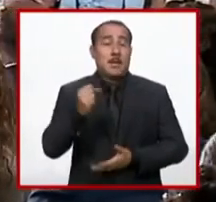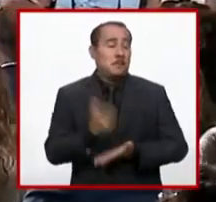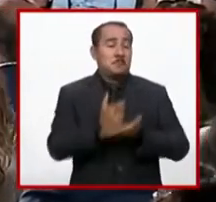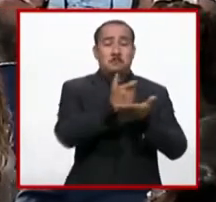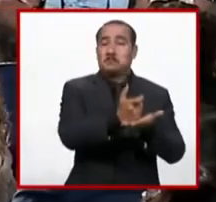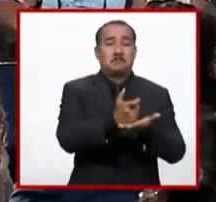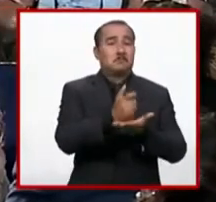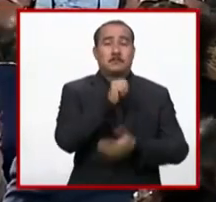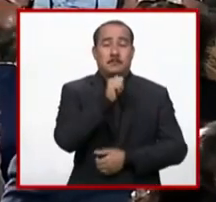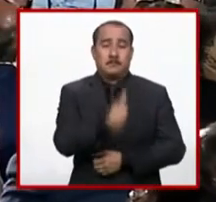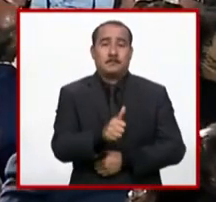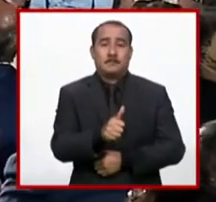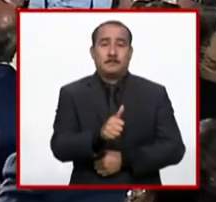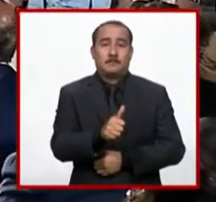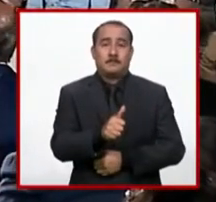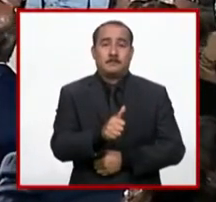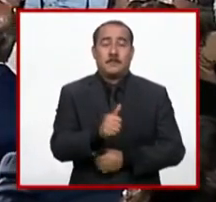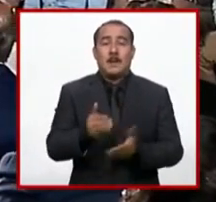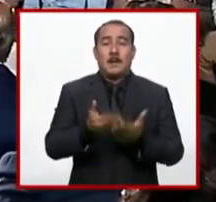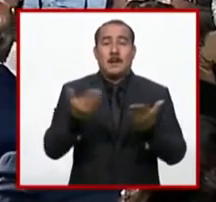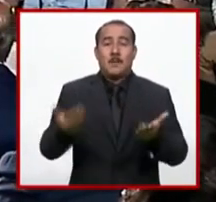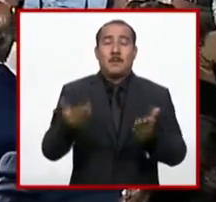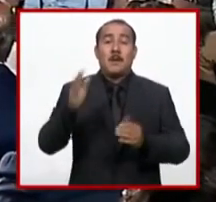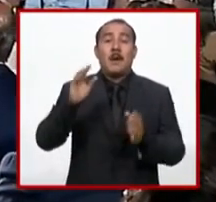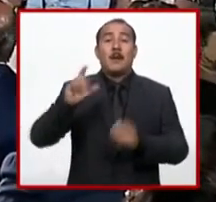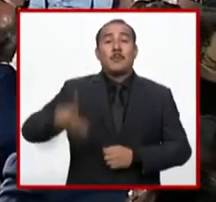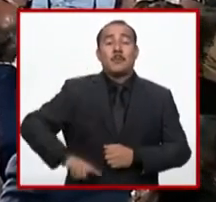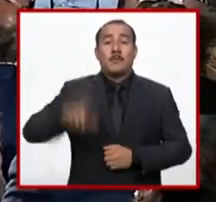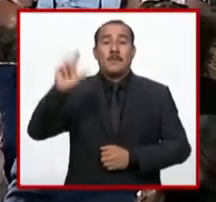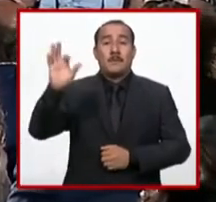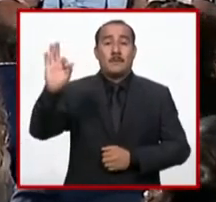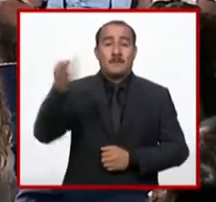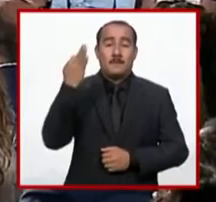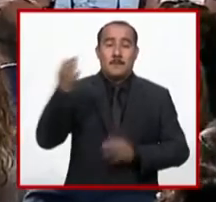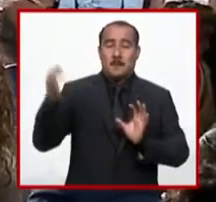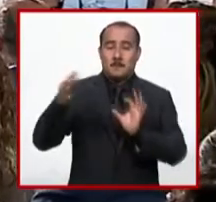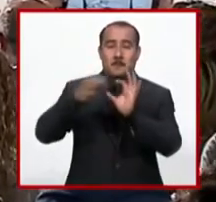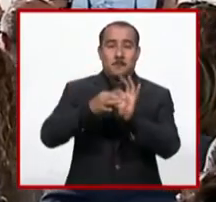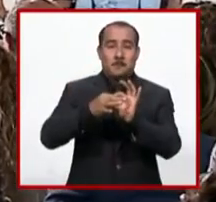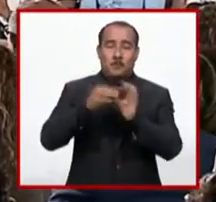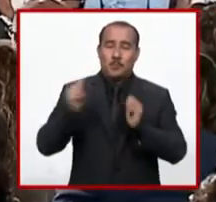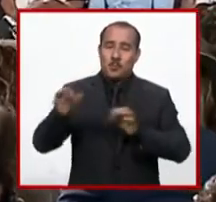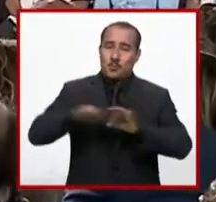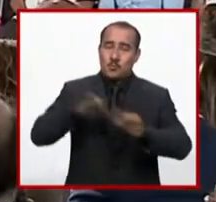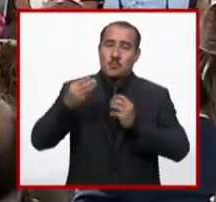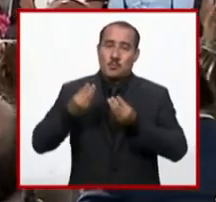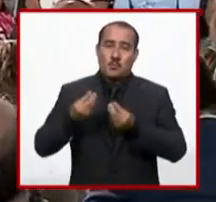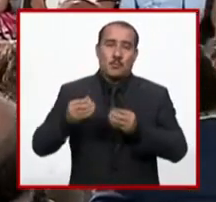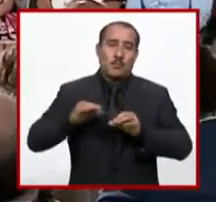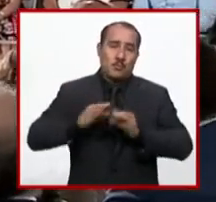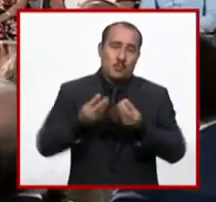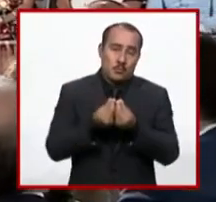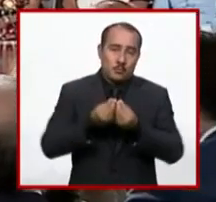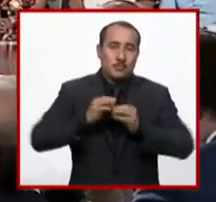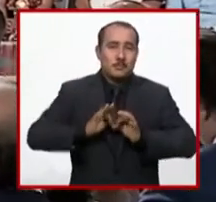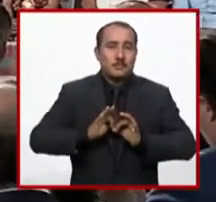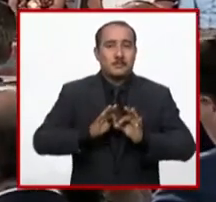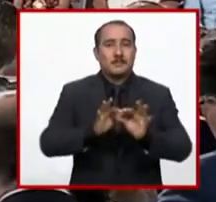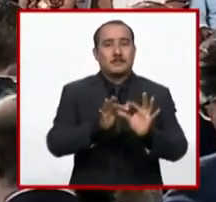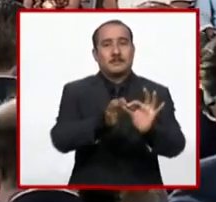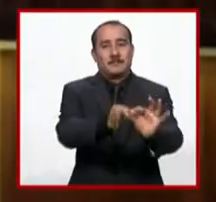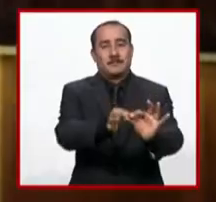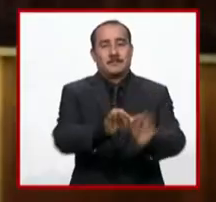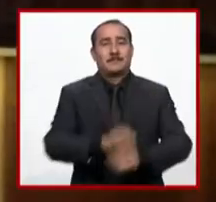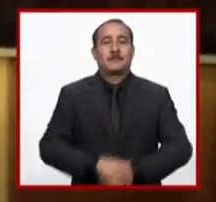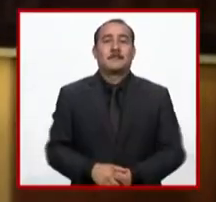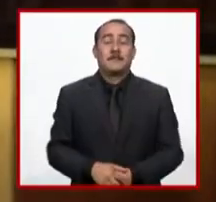de hoy, de la mano del gobierno federal, estamos en la ruta de poder saldar esta gran deuda